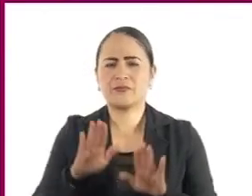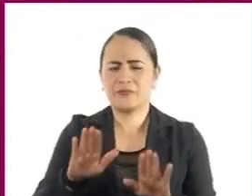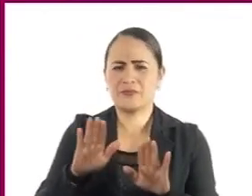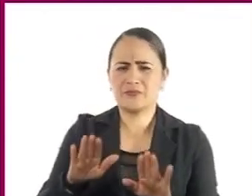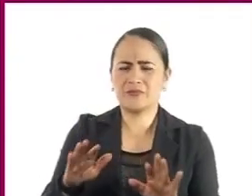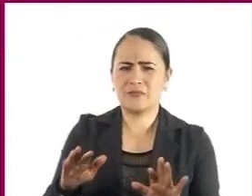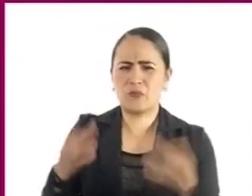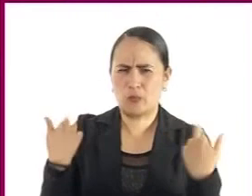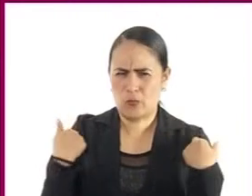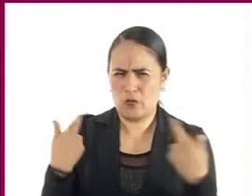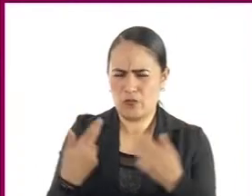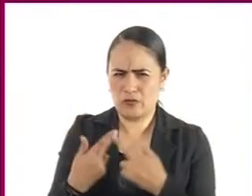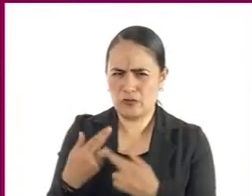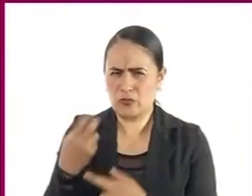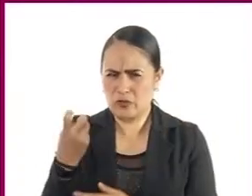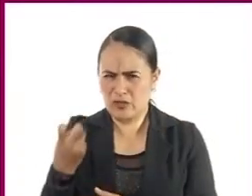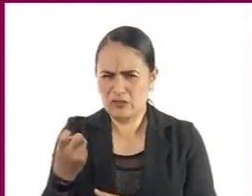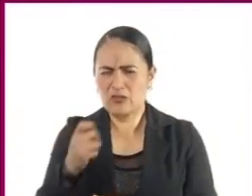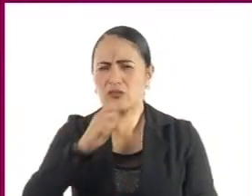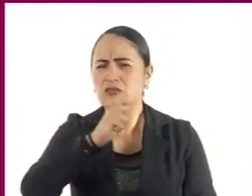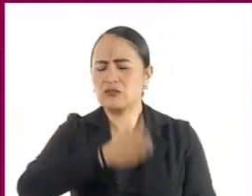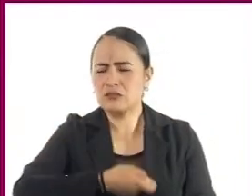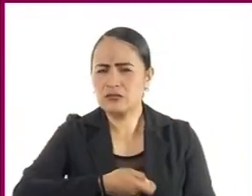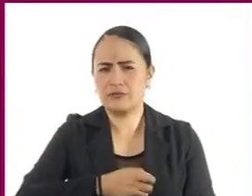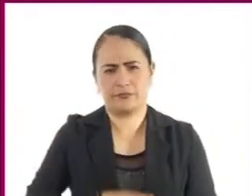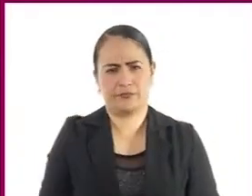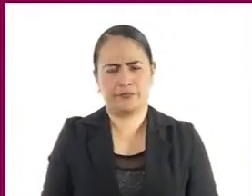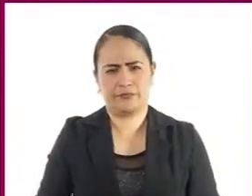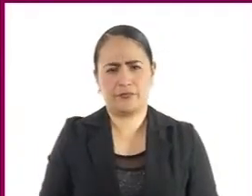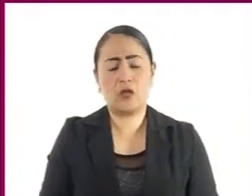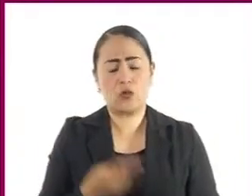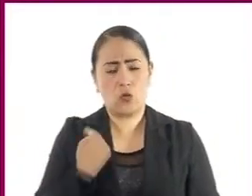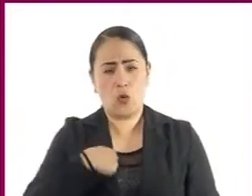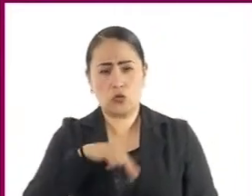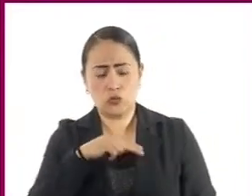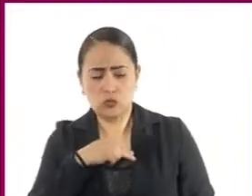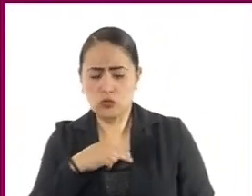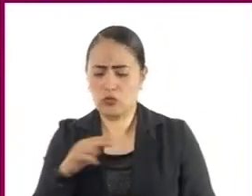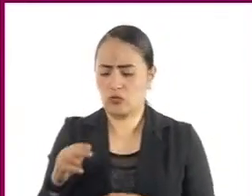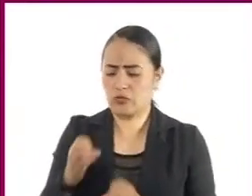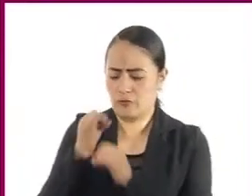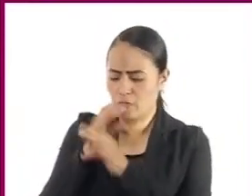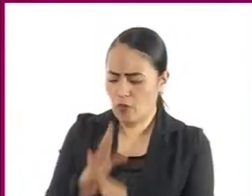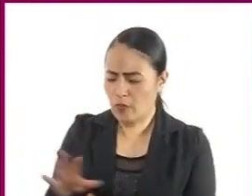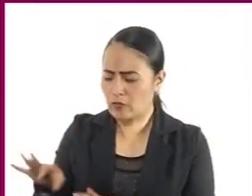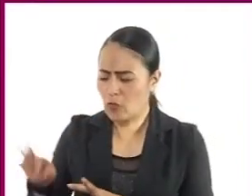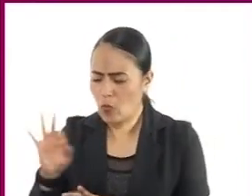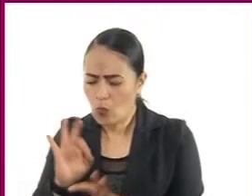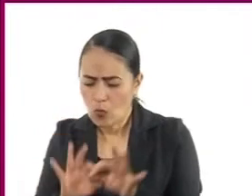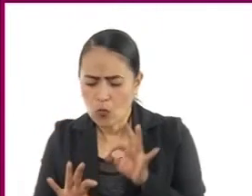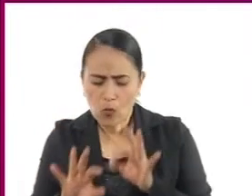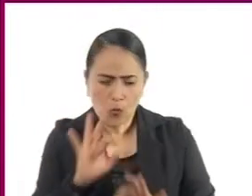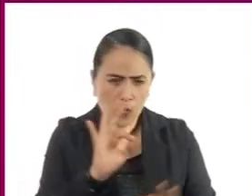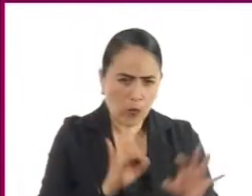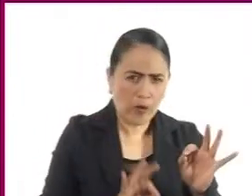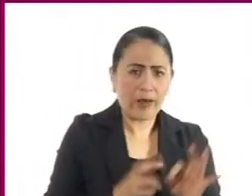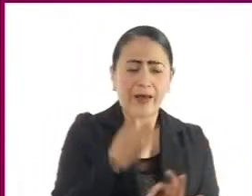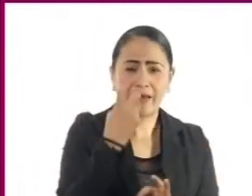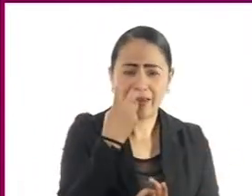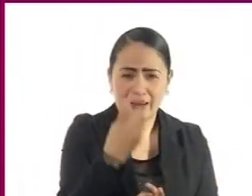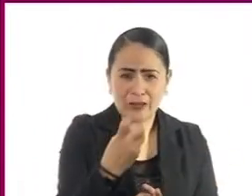Profesor, esto también nos indica algo. Al momento de seleccionar los textos para resumir, debemos cuidar que la información